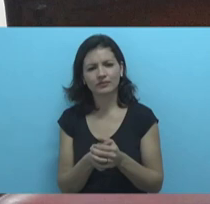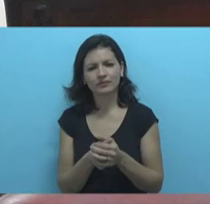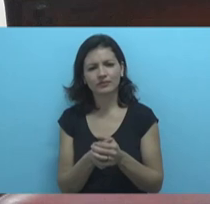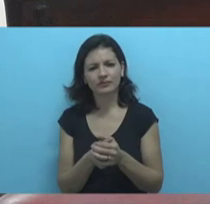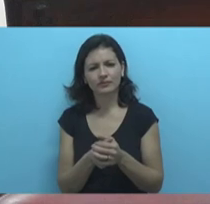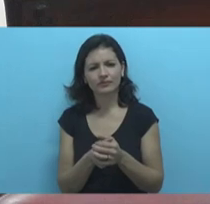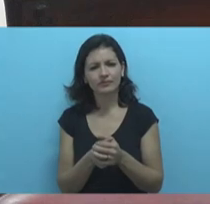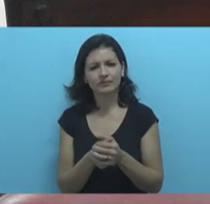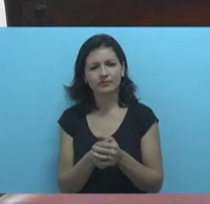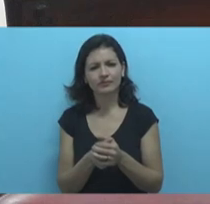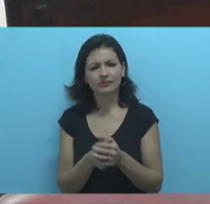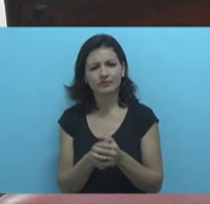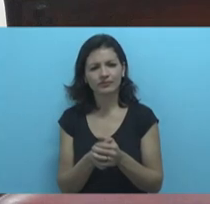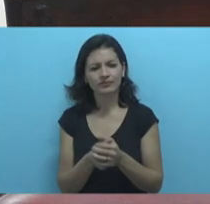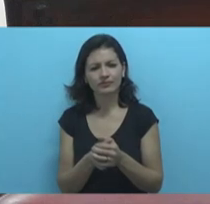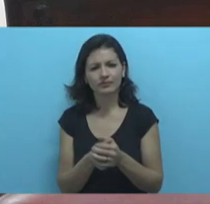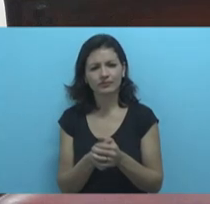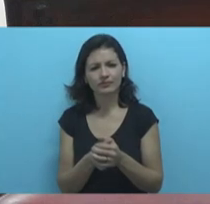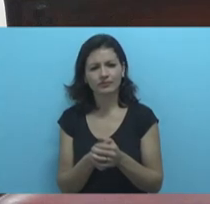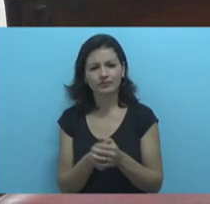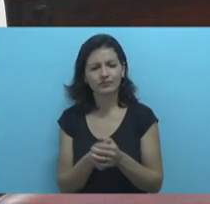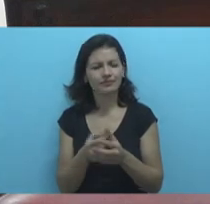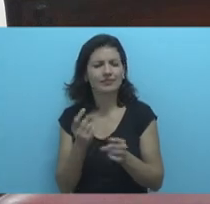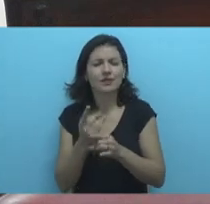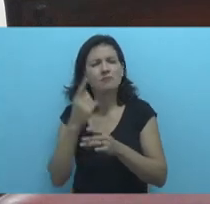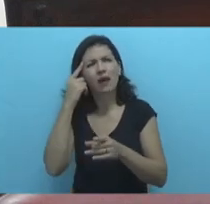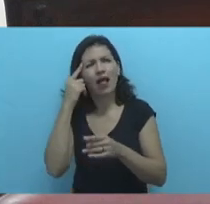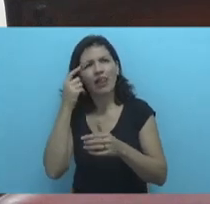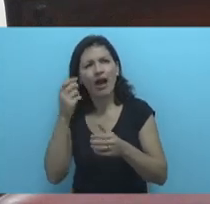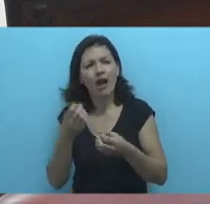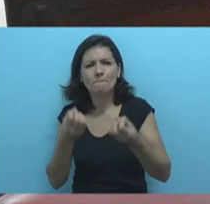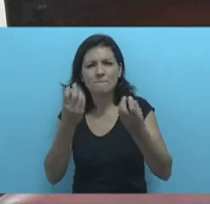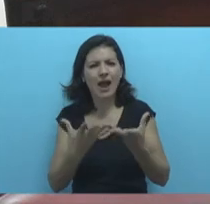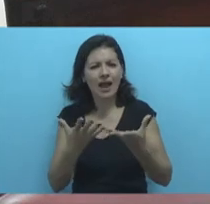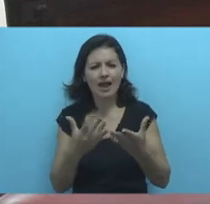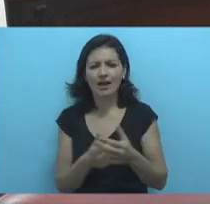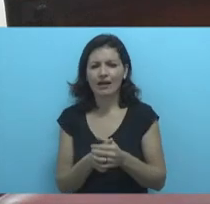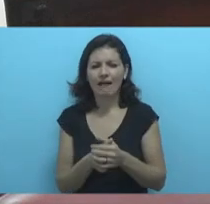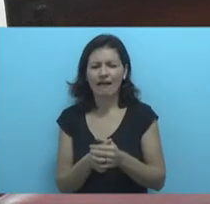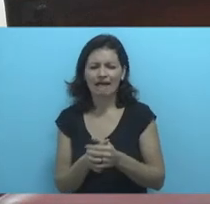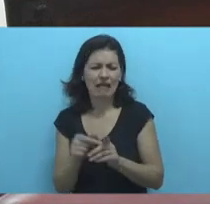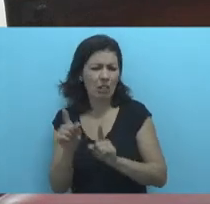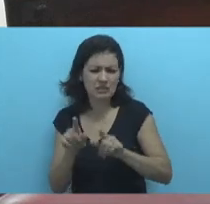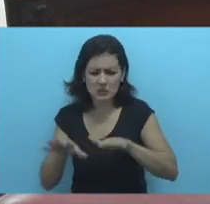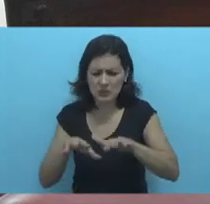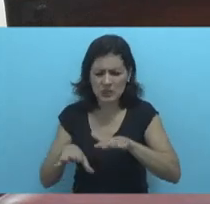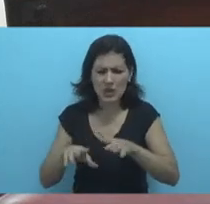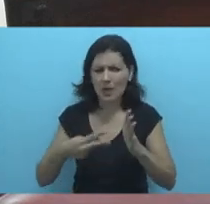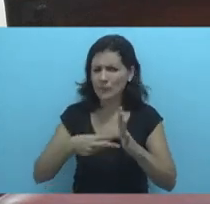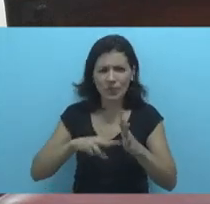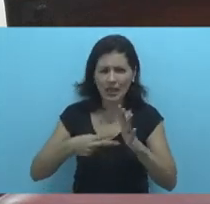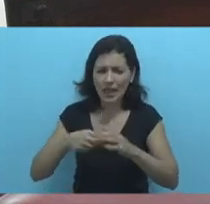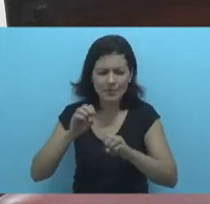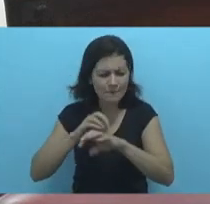Miguel era un optimista total, total, de los momentos más adversos, de los momentos más difíciles.